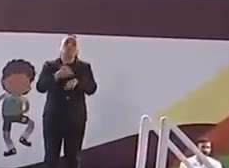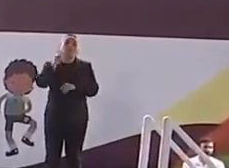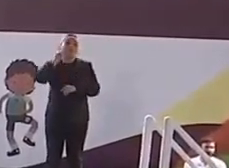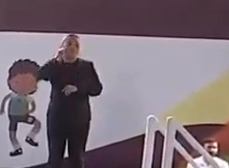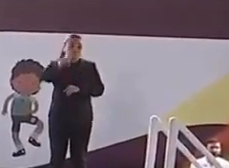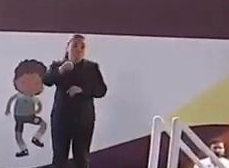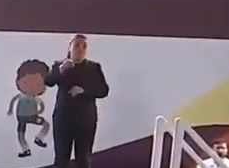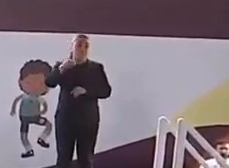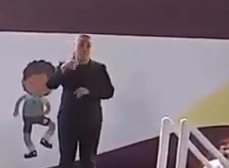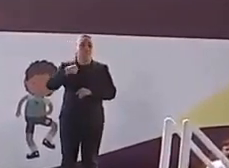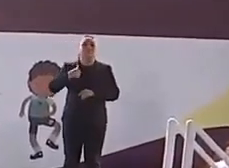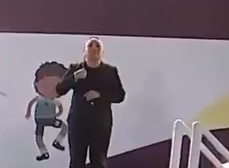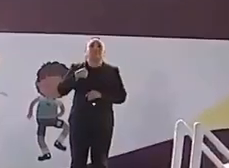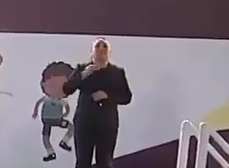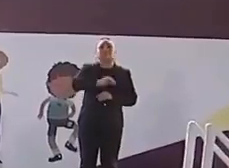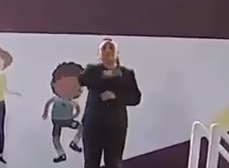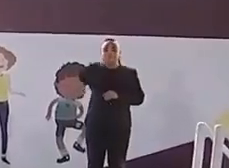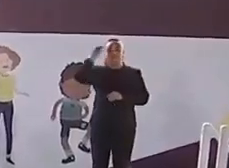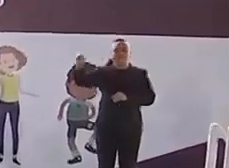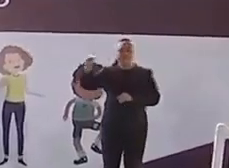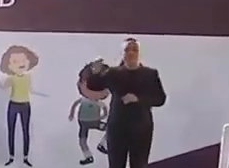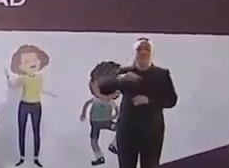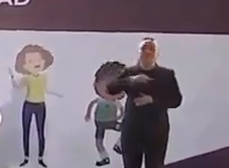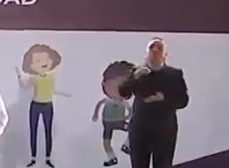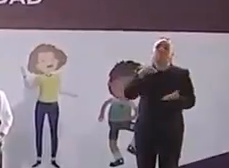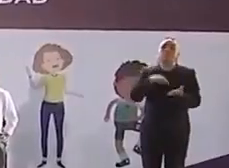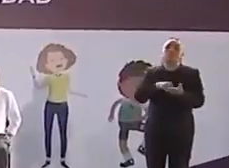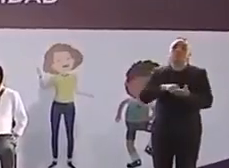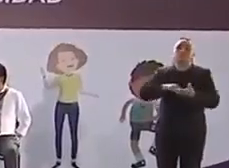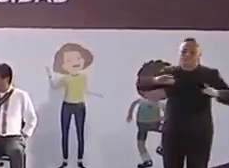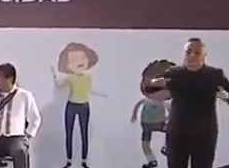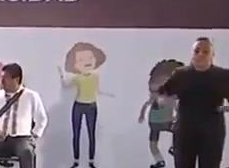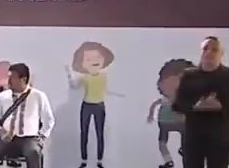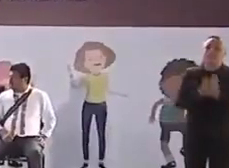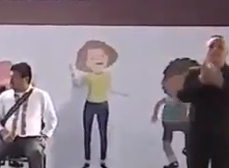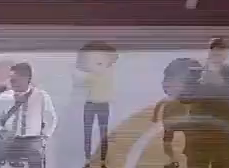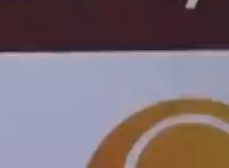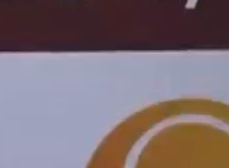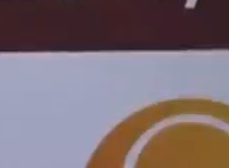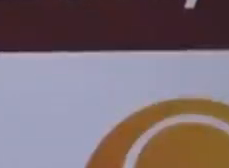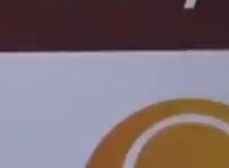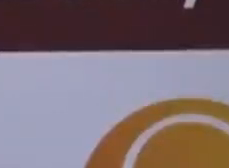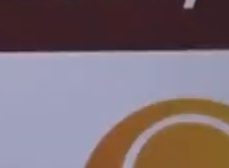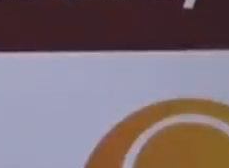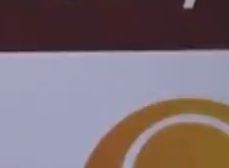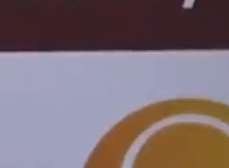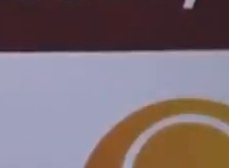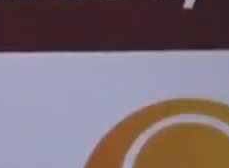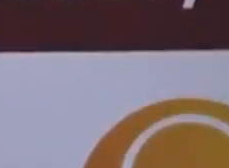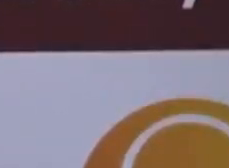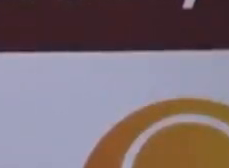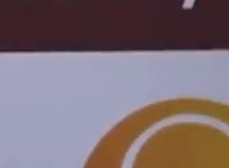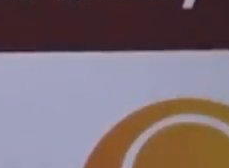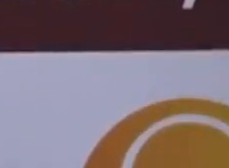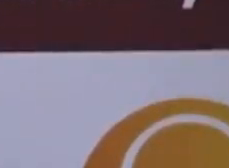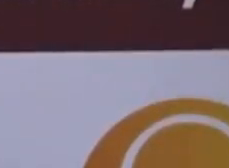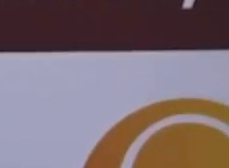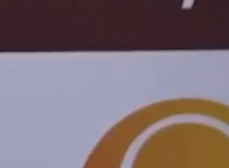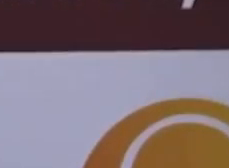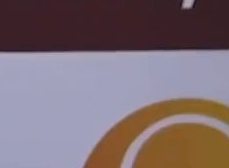voy a estar en donde nació el dirigente social más importante de este